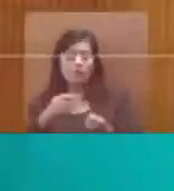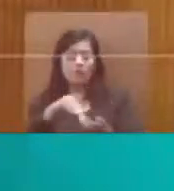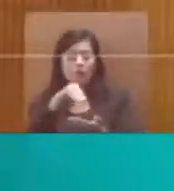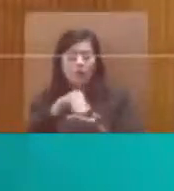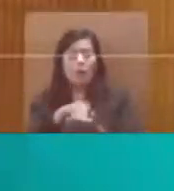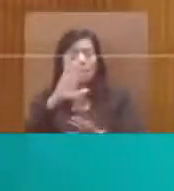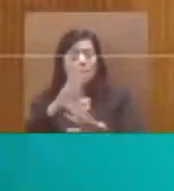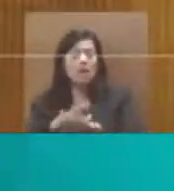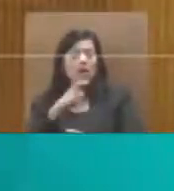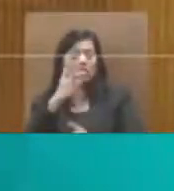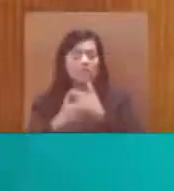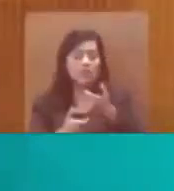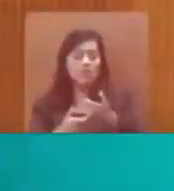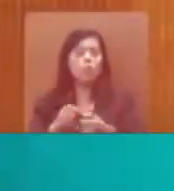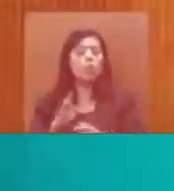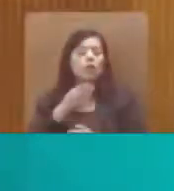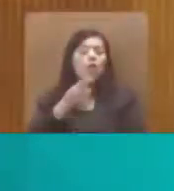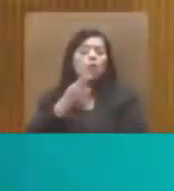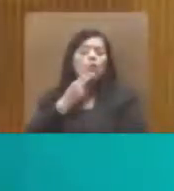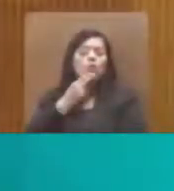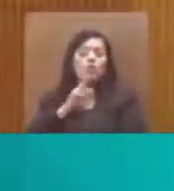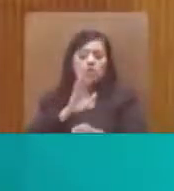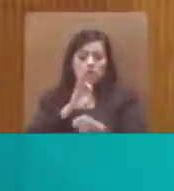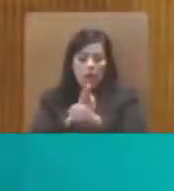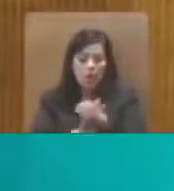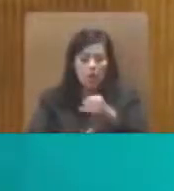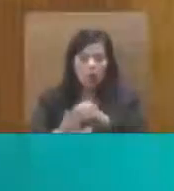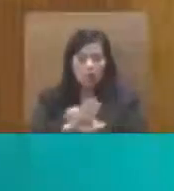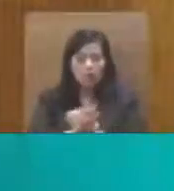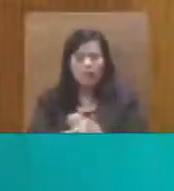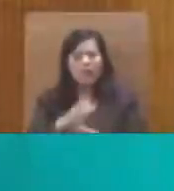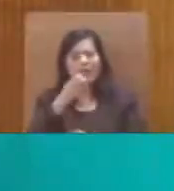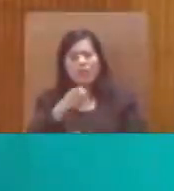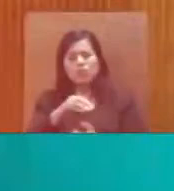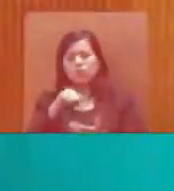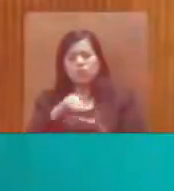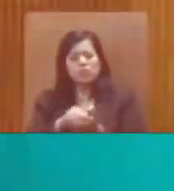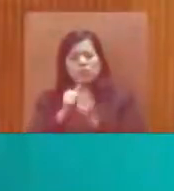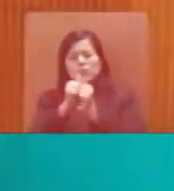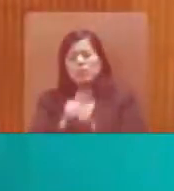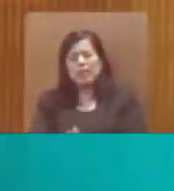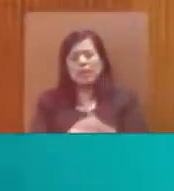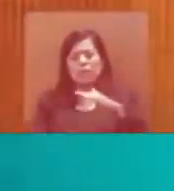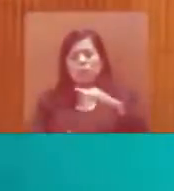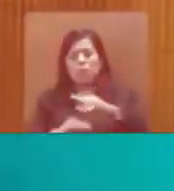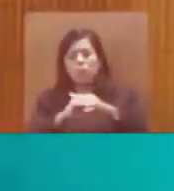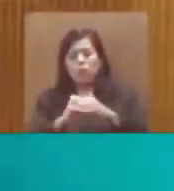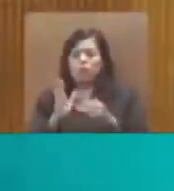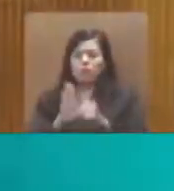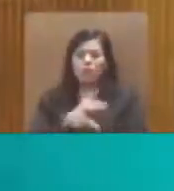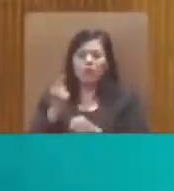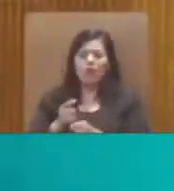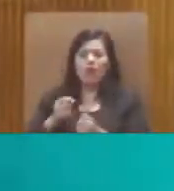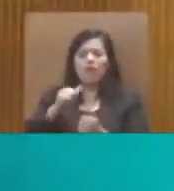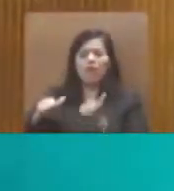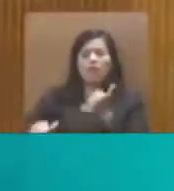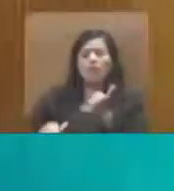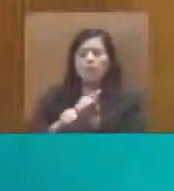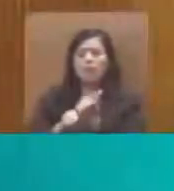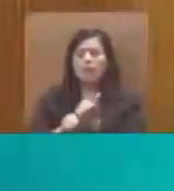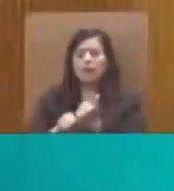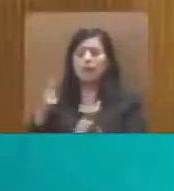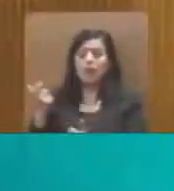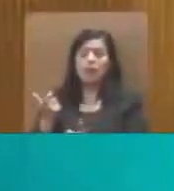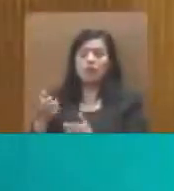de más ingresos para seguridad, no podemos permitir que los mismos se queden limitados en este actuar, porque al dejar que sigan dependiendo de un fondo que no